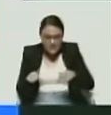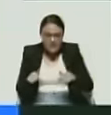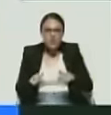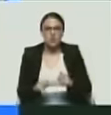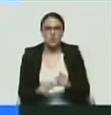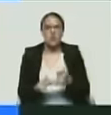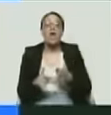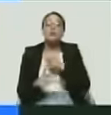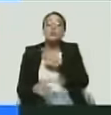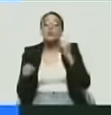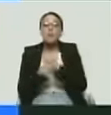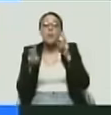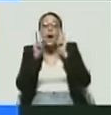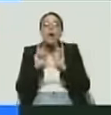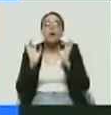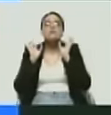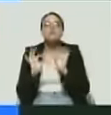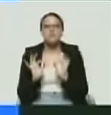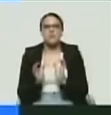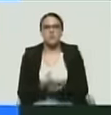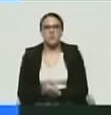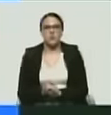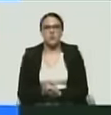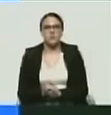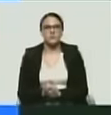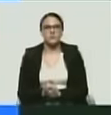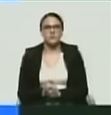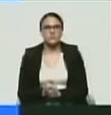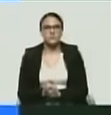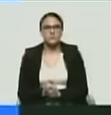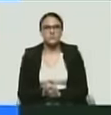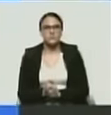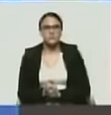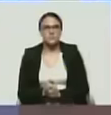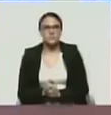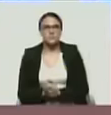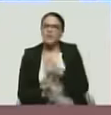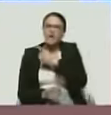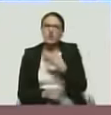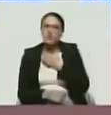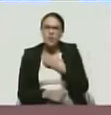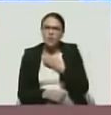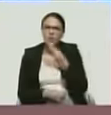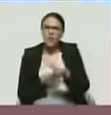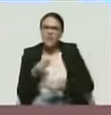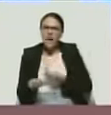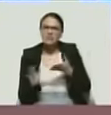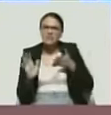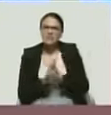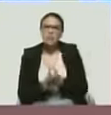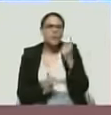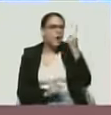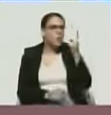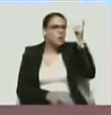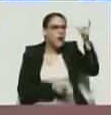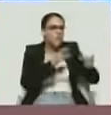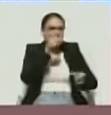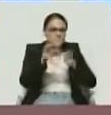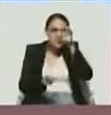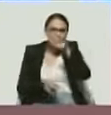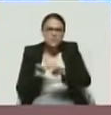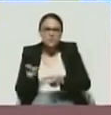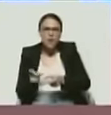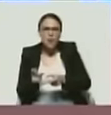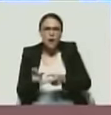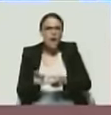fuerza descomunal que tienen, les cuesta mucho poner una persona en cada una de las mesas. Son 36 mil personas.